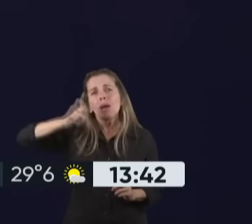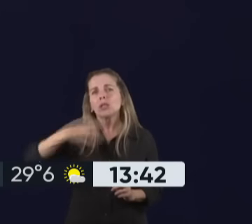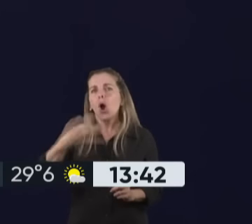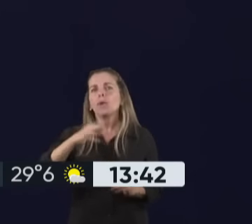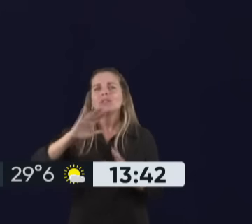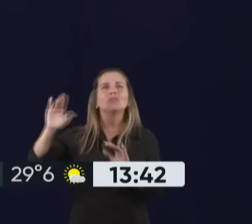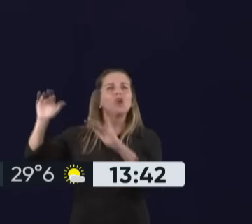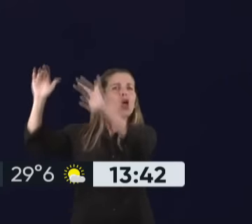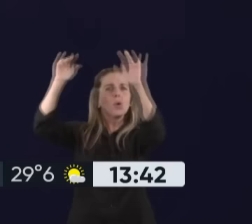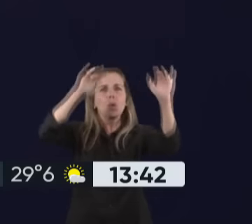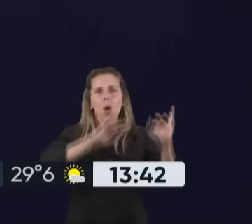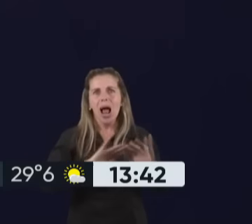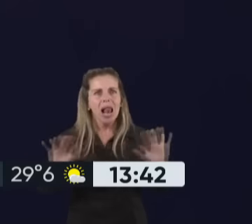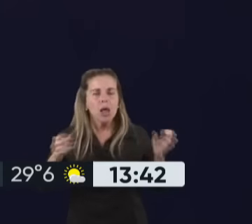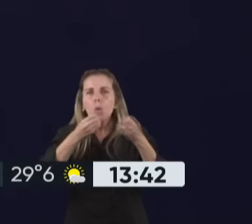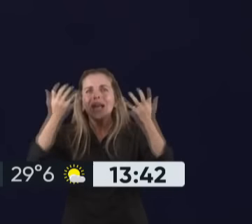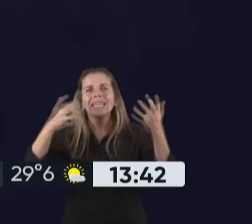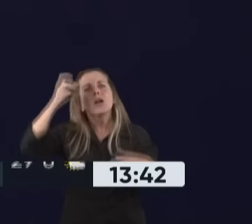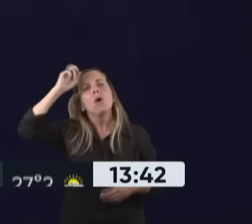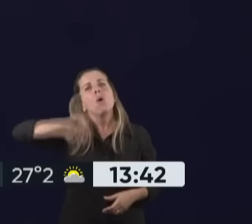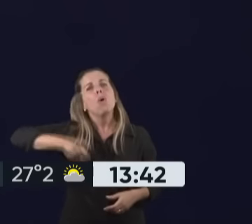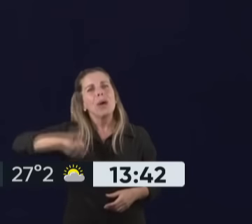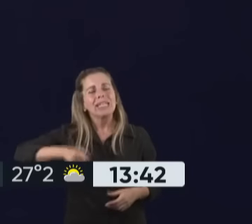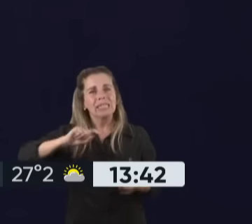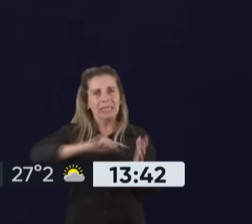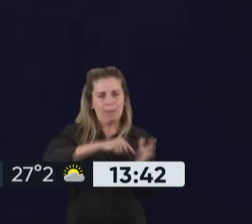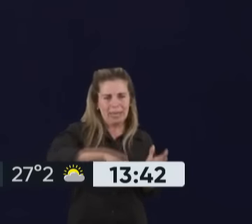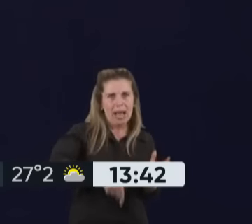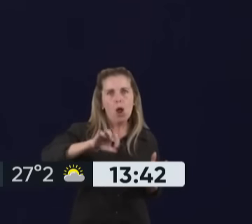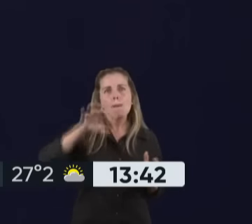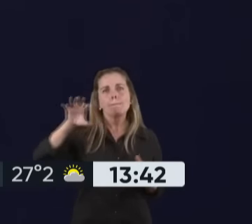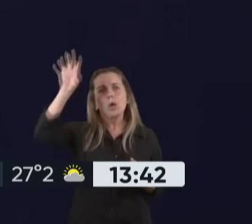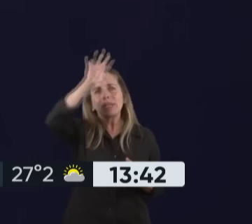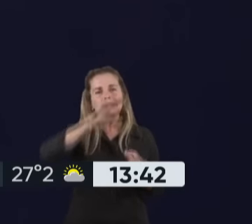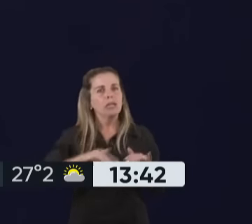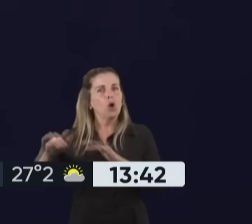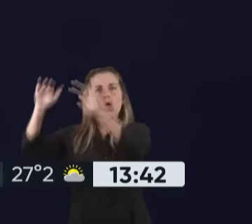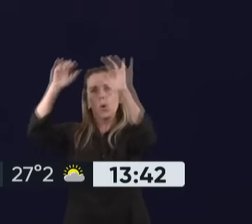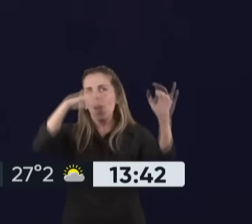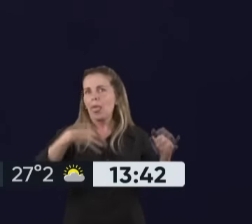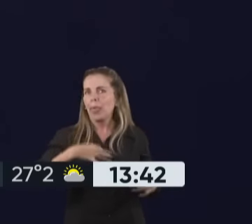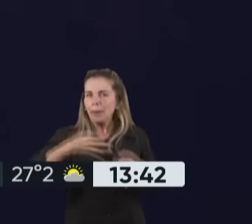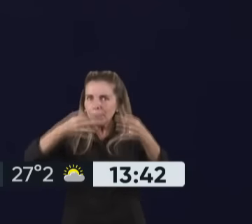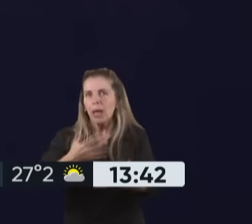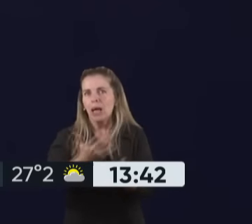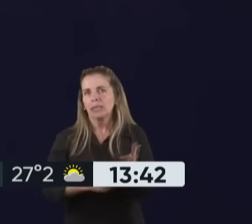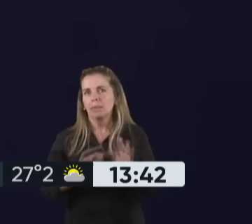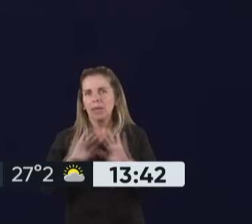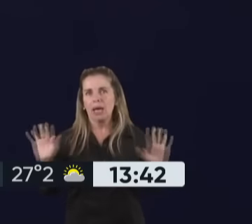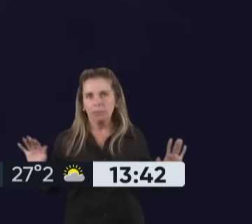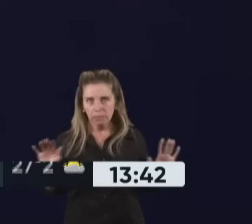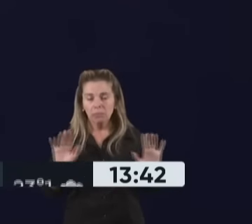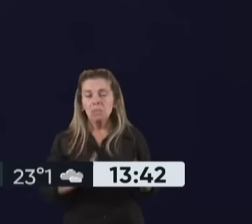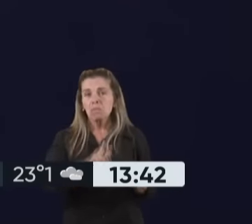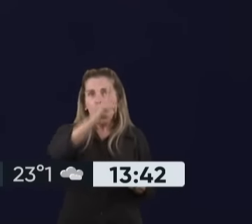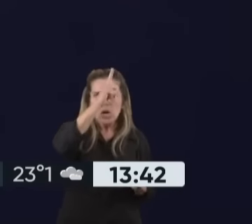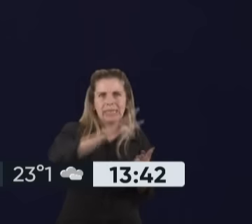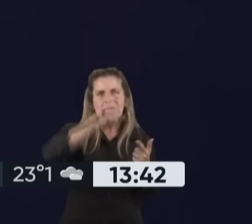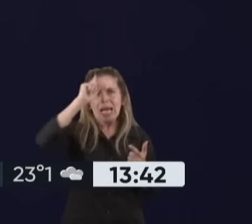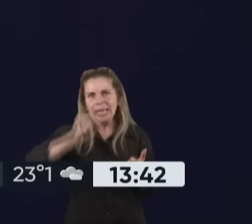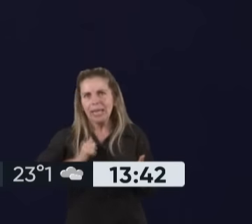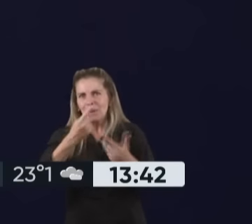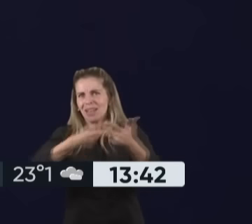jueces ordinarios, jueces de las provincias o jueces federales. Y todas las fuerzas federales y todas las